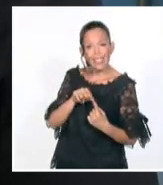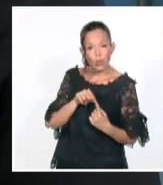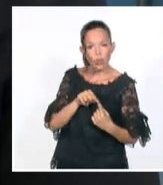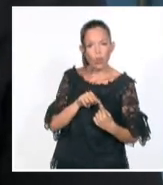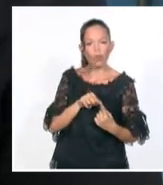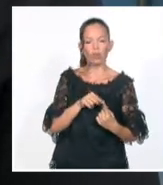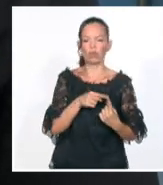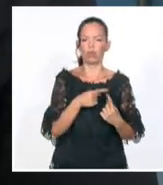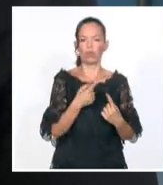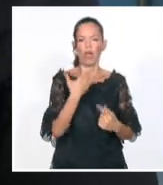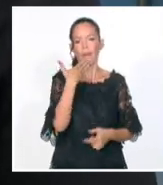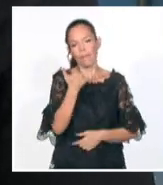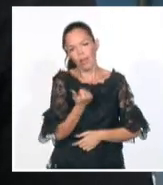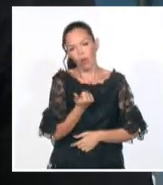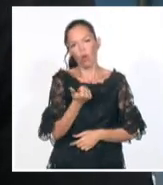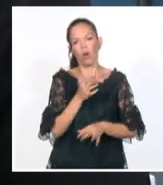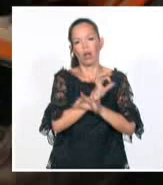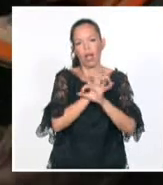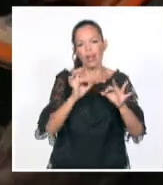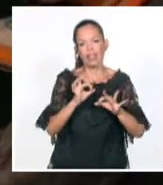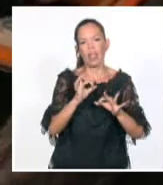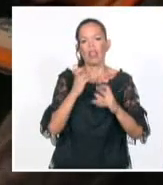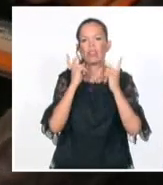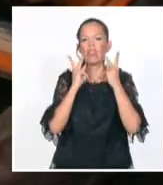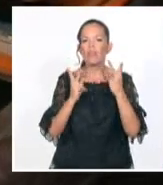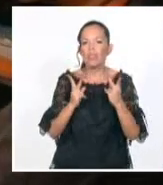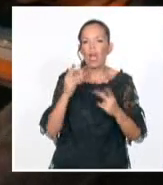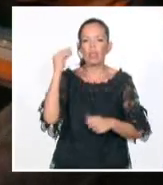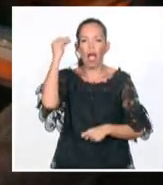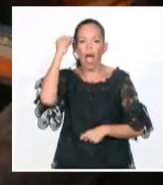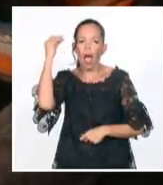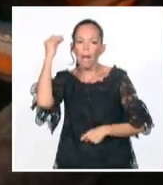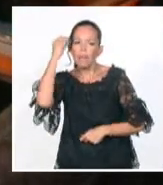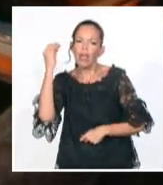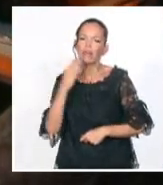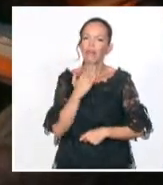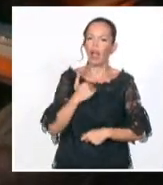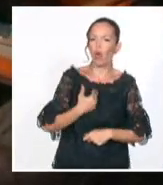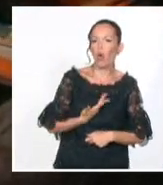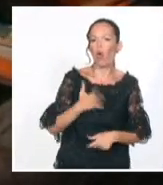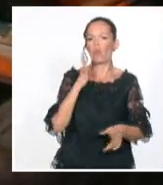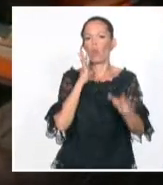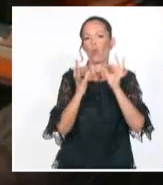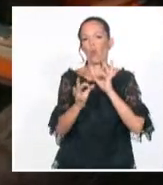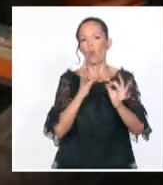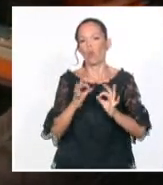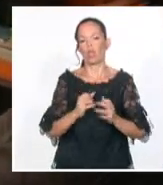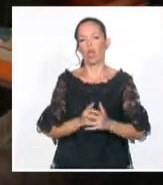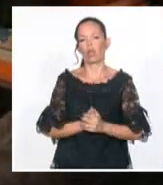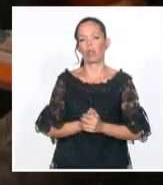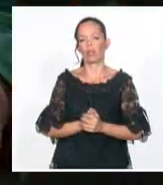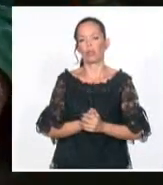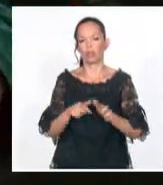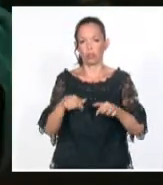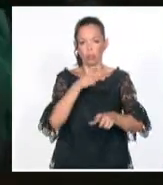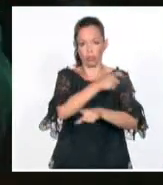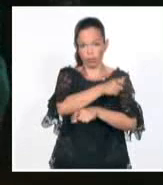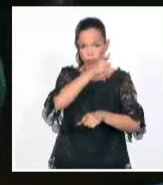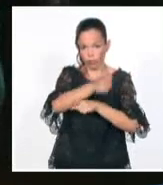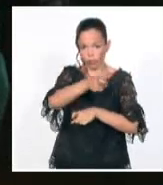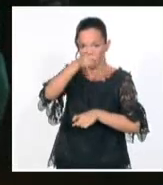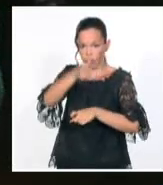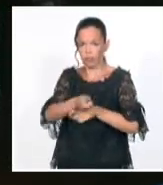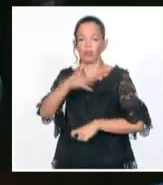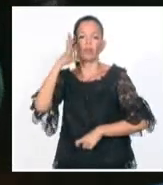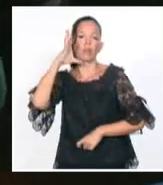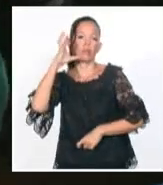paciente que aprenda a convivir con su enfermedad. Impulsar, educar y transmitir la importancia del diagnóstico y los cuidados que